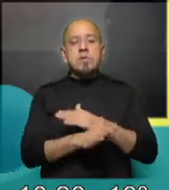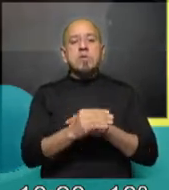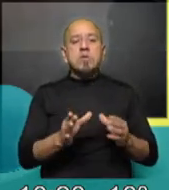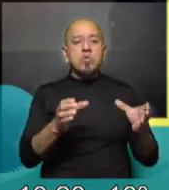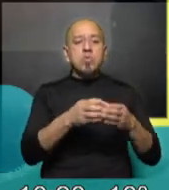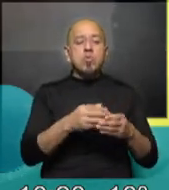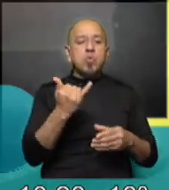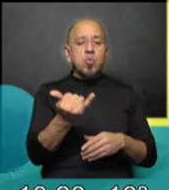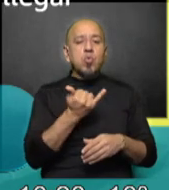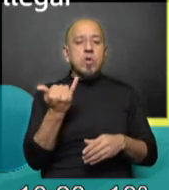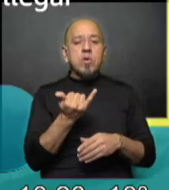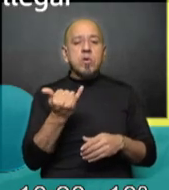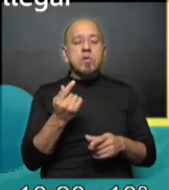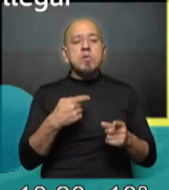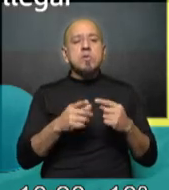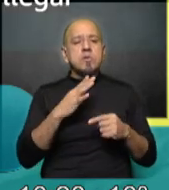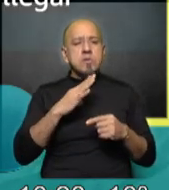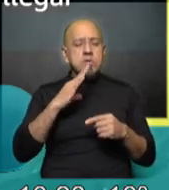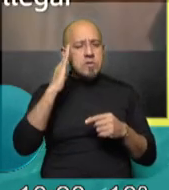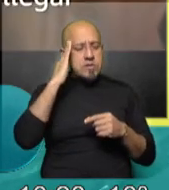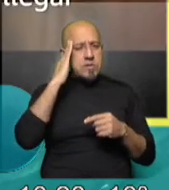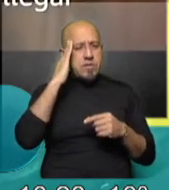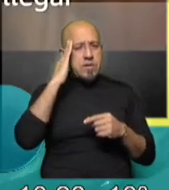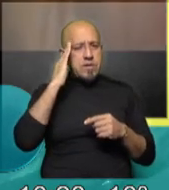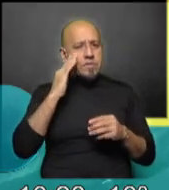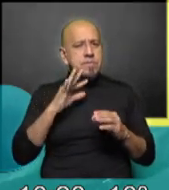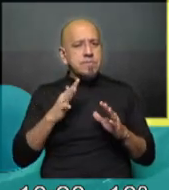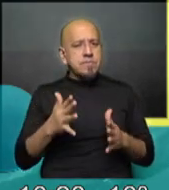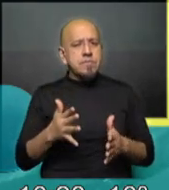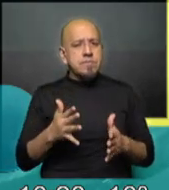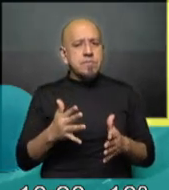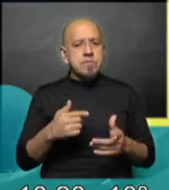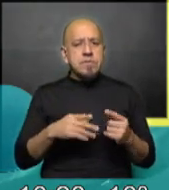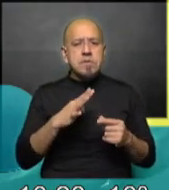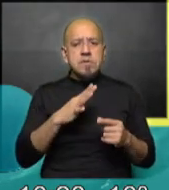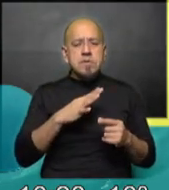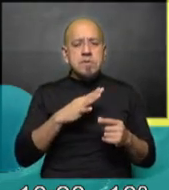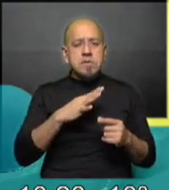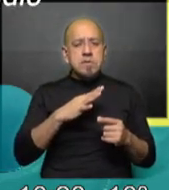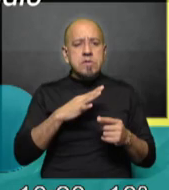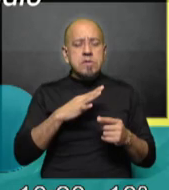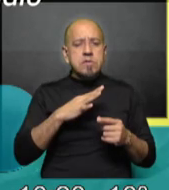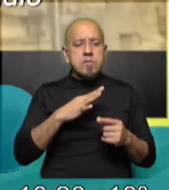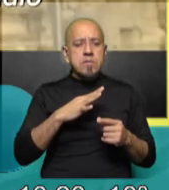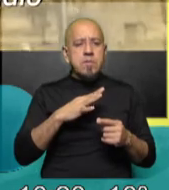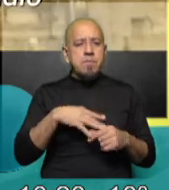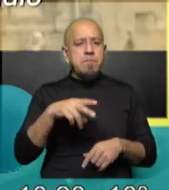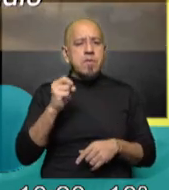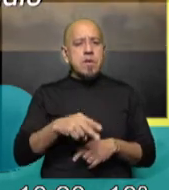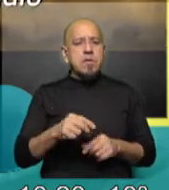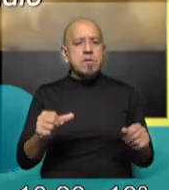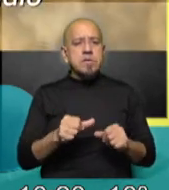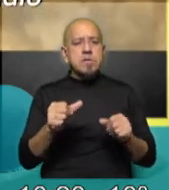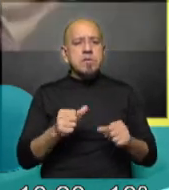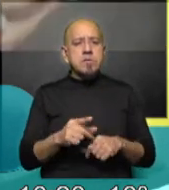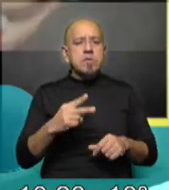los efectos de saber cuáles eran los planes, si es que los tenían, de formar un segundo Estado